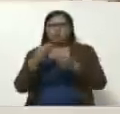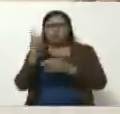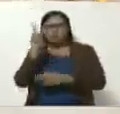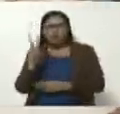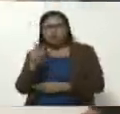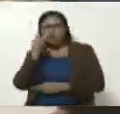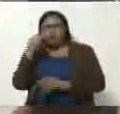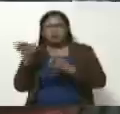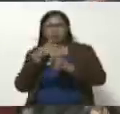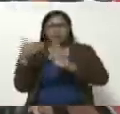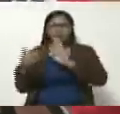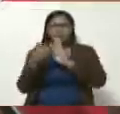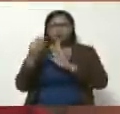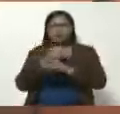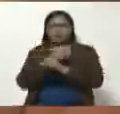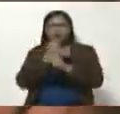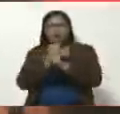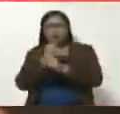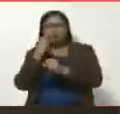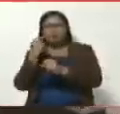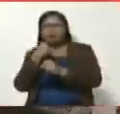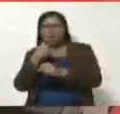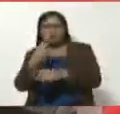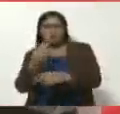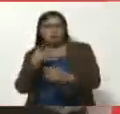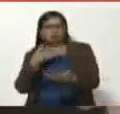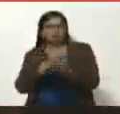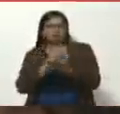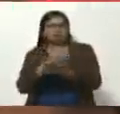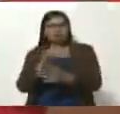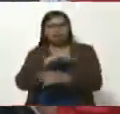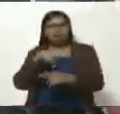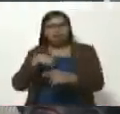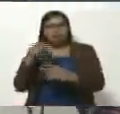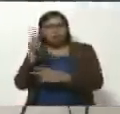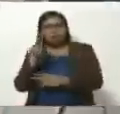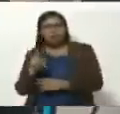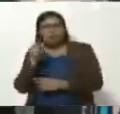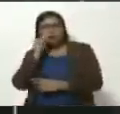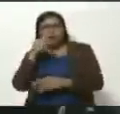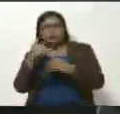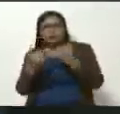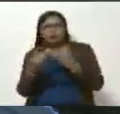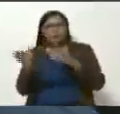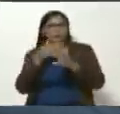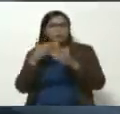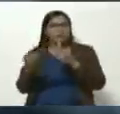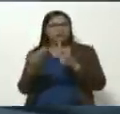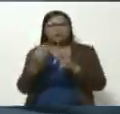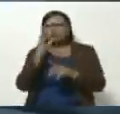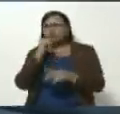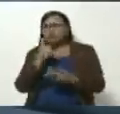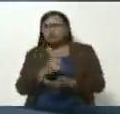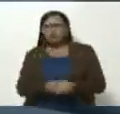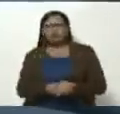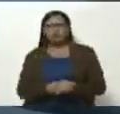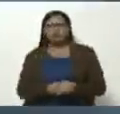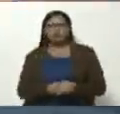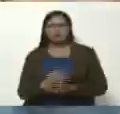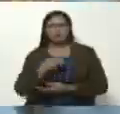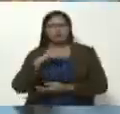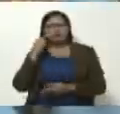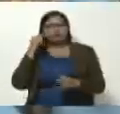venezolanos? ¿Maltratan a los trabajadores? Y yo le decía, no, señor, si nosotros los venezolanos, no, nada de maltrato. Nosotros más bien somos unos